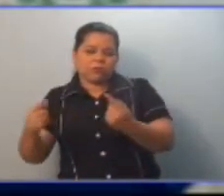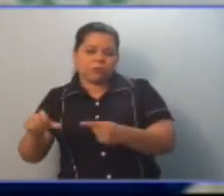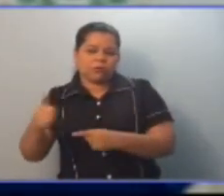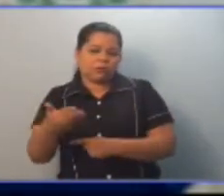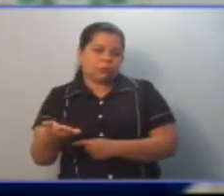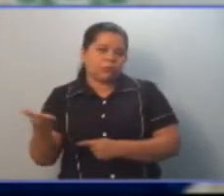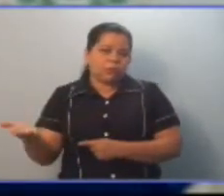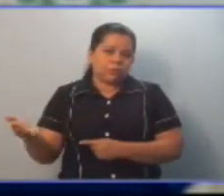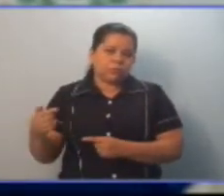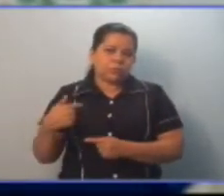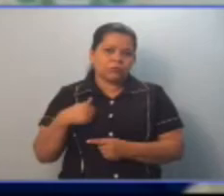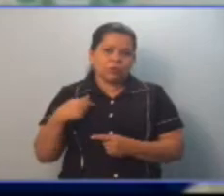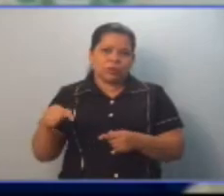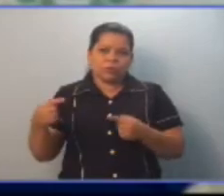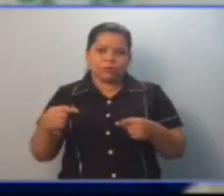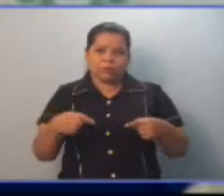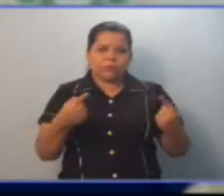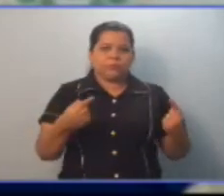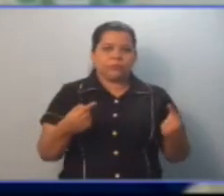otro.